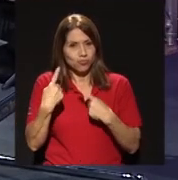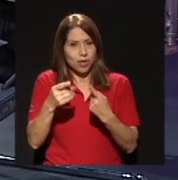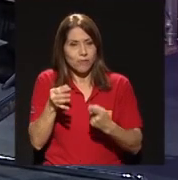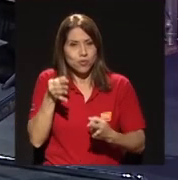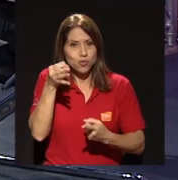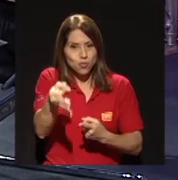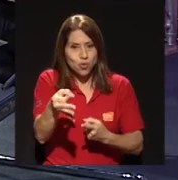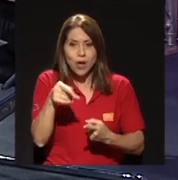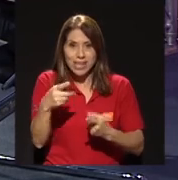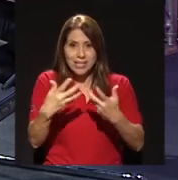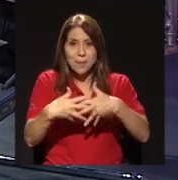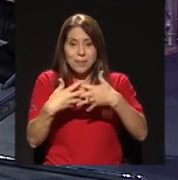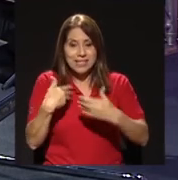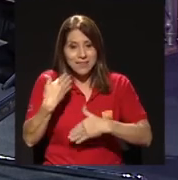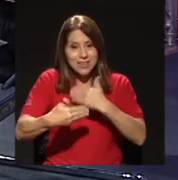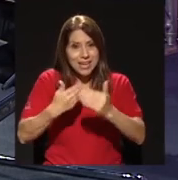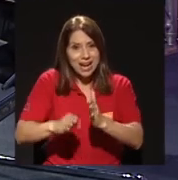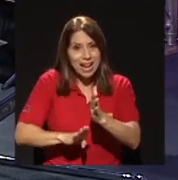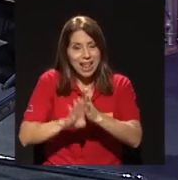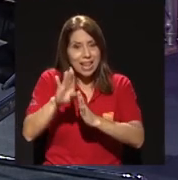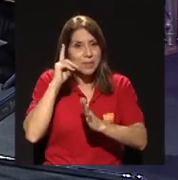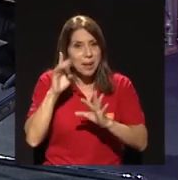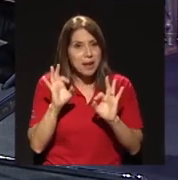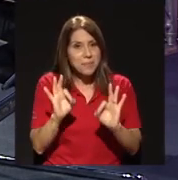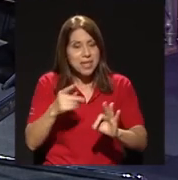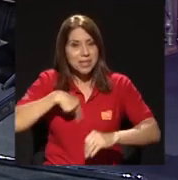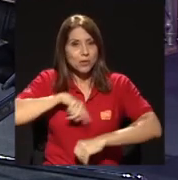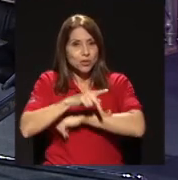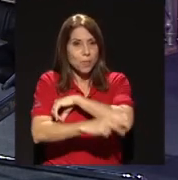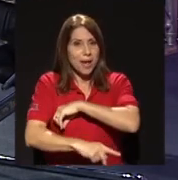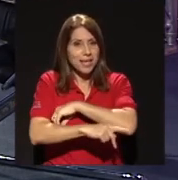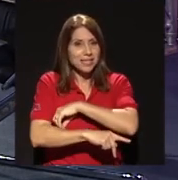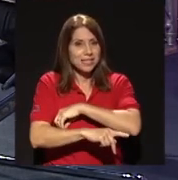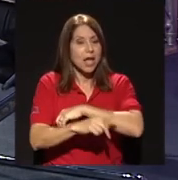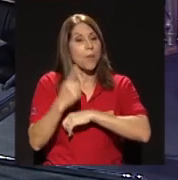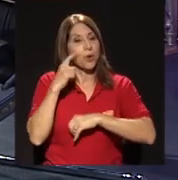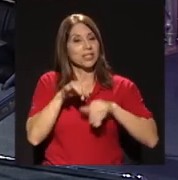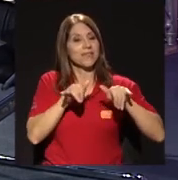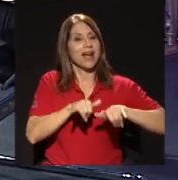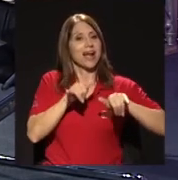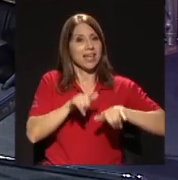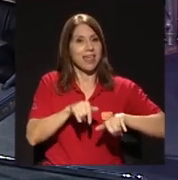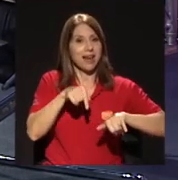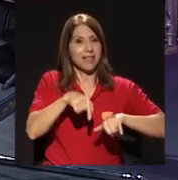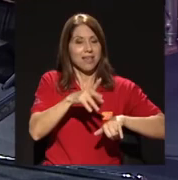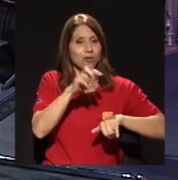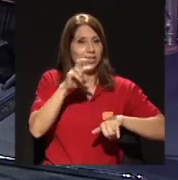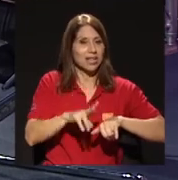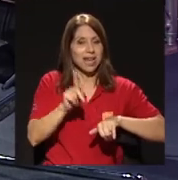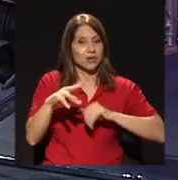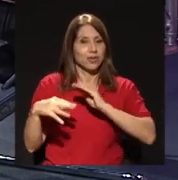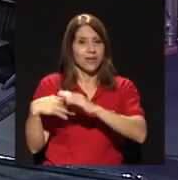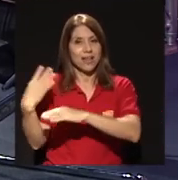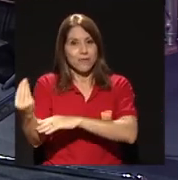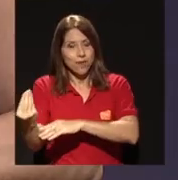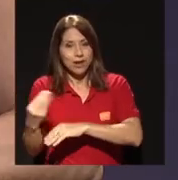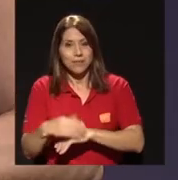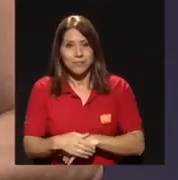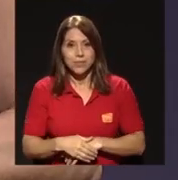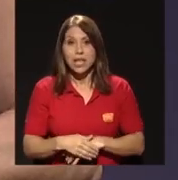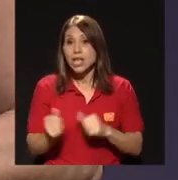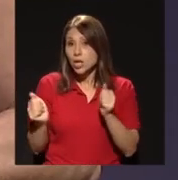país, porque las riquezas se van a quedar en nuestro país y no se van a ir afuera como sucede cuando vienen otras. Y con la participación creciente de las